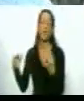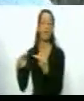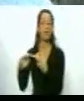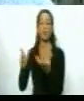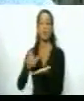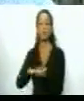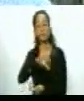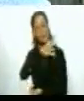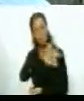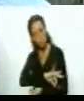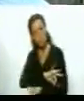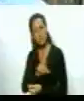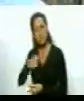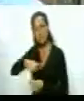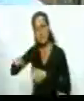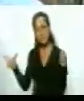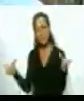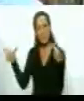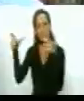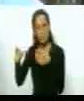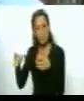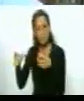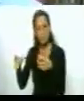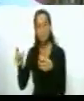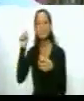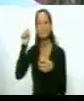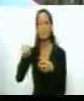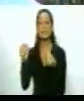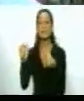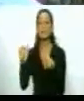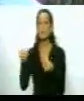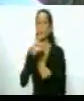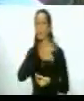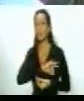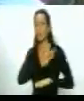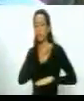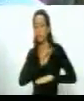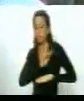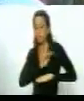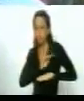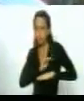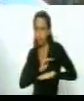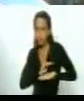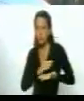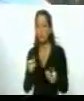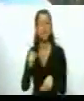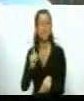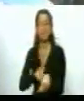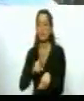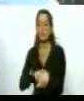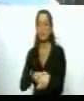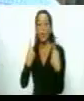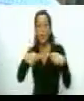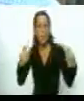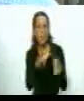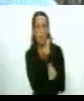forma recupere el poder adquisitivo que ha perdido los salarios en función del detrimento de la inflación